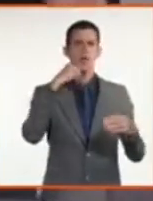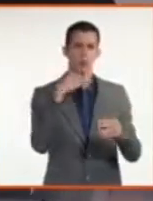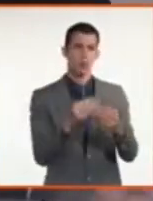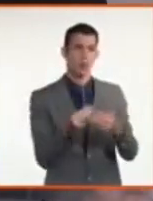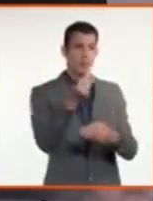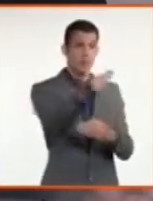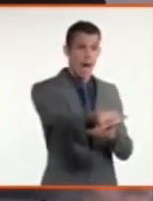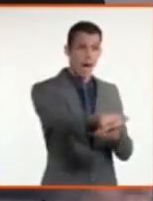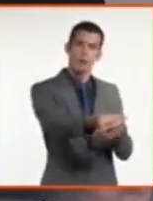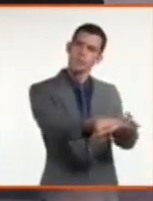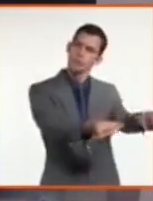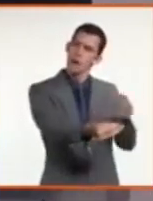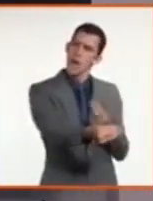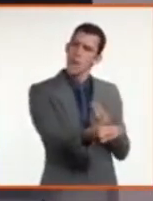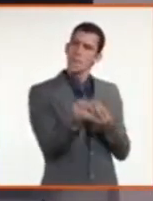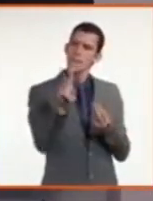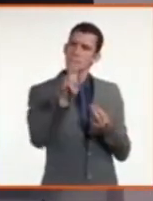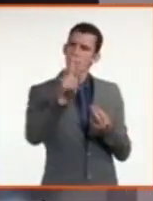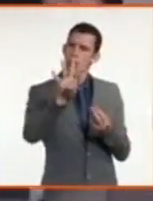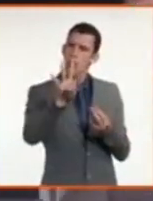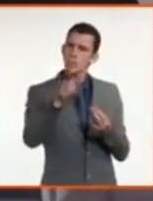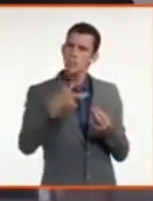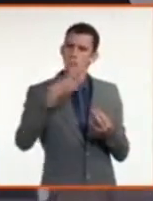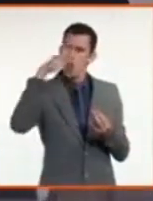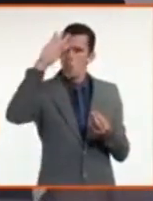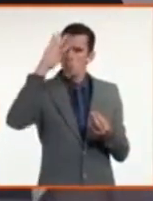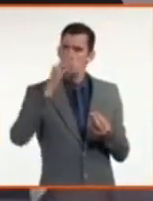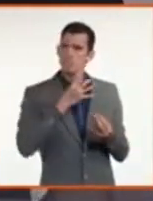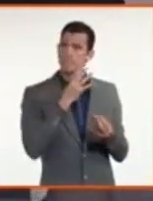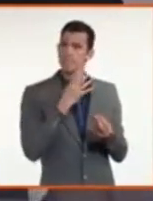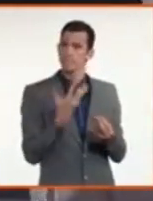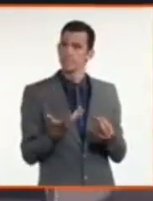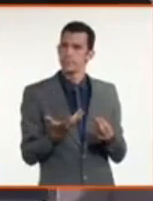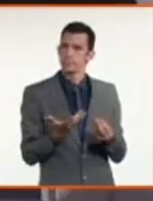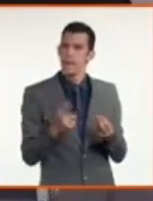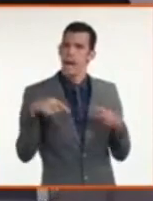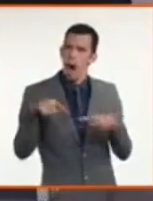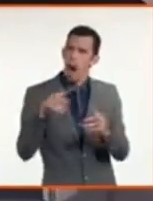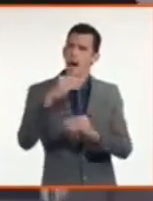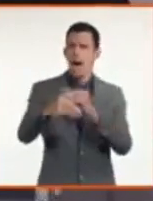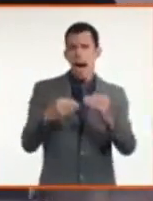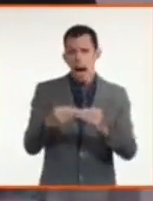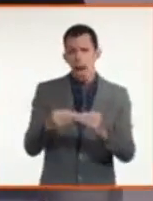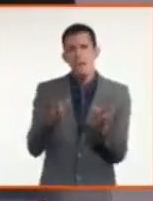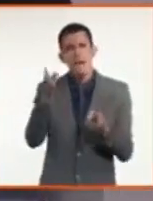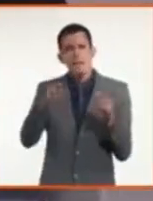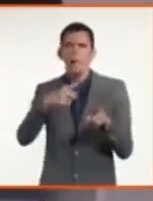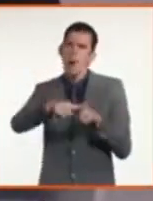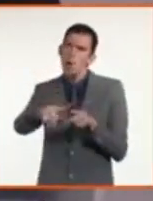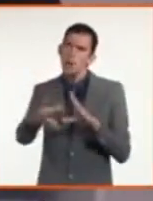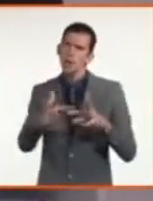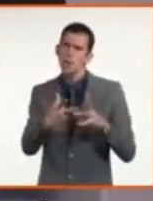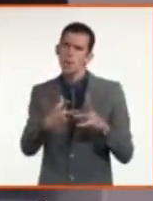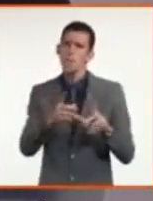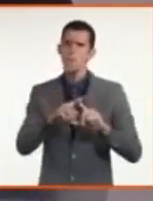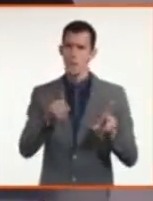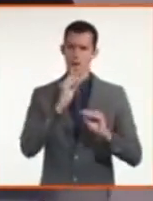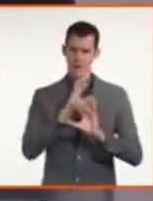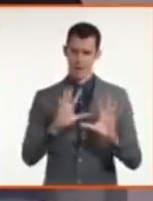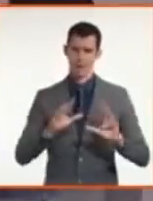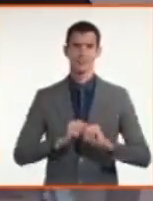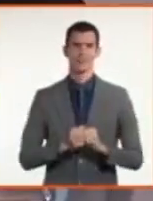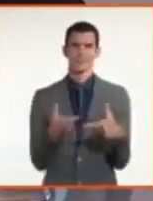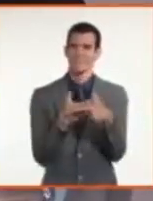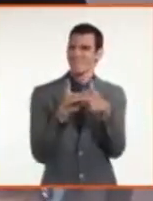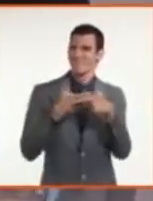cuba existe que es el oficial viajeros oficiales por ccoo pero la mayor cantidad de darse a las empresas estatales y las mayores operaciones la mayor cantidad